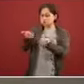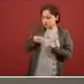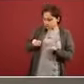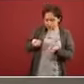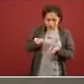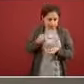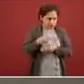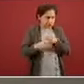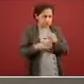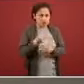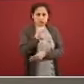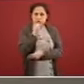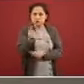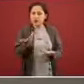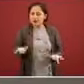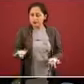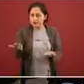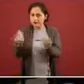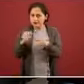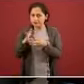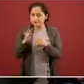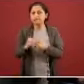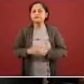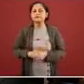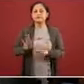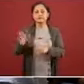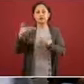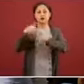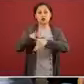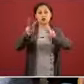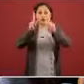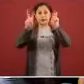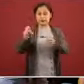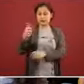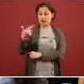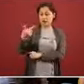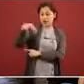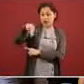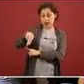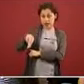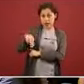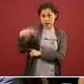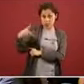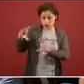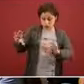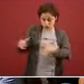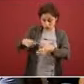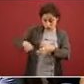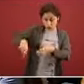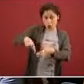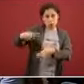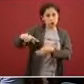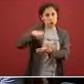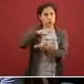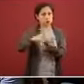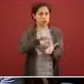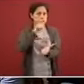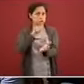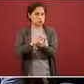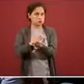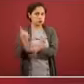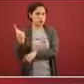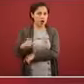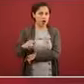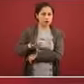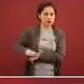Gracias. Muchas gracias. Sobre la Guardia Nacional no cambia sus atribuciones legales, tiene la